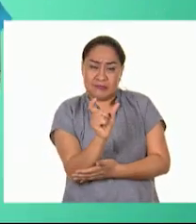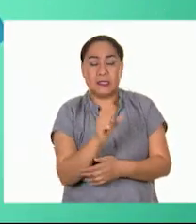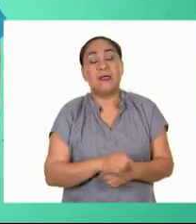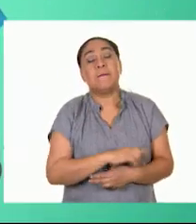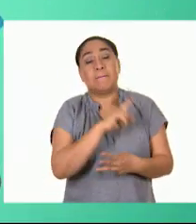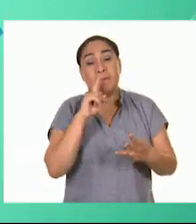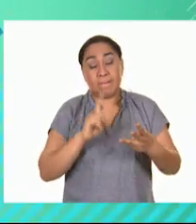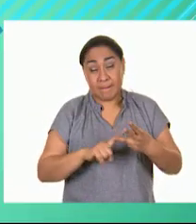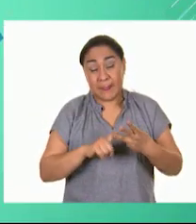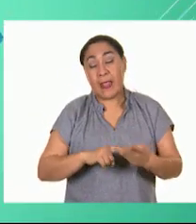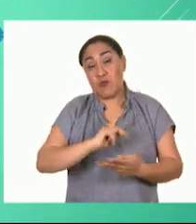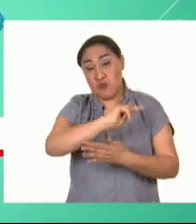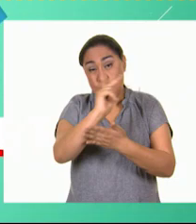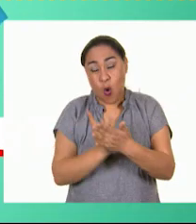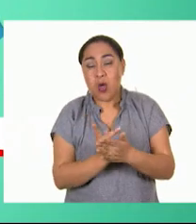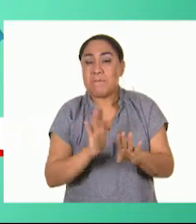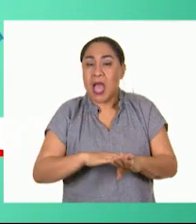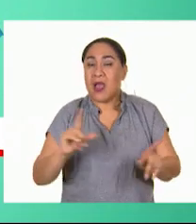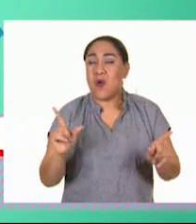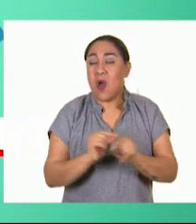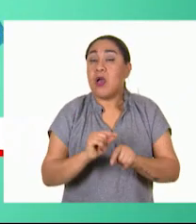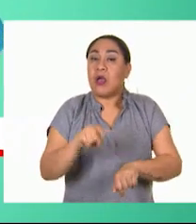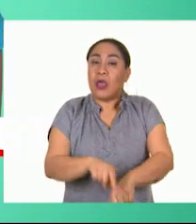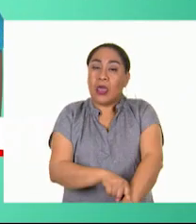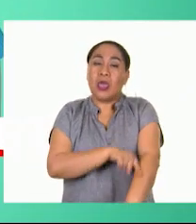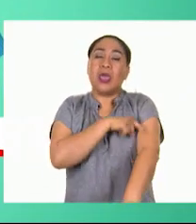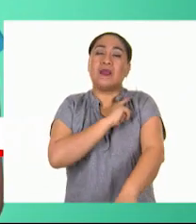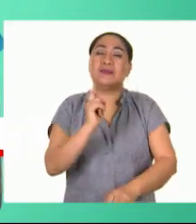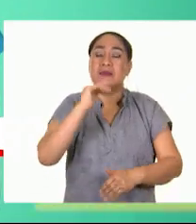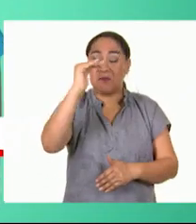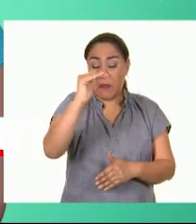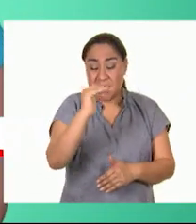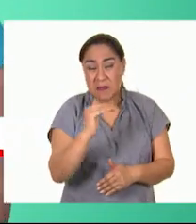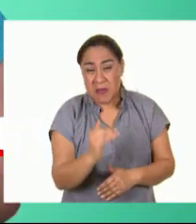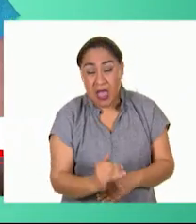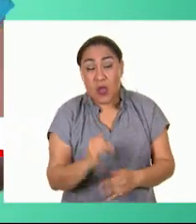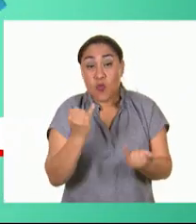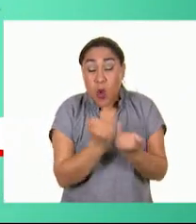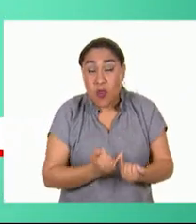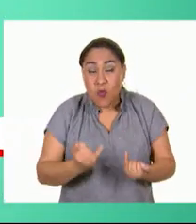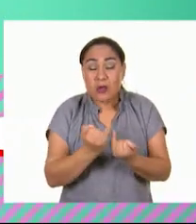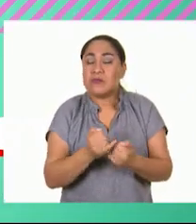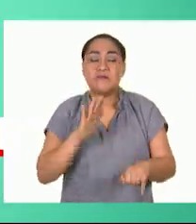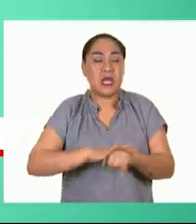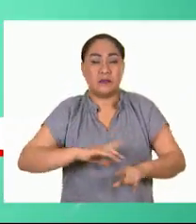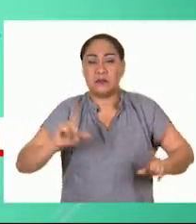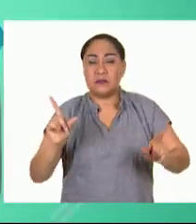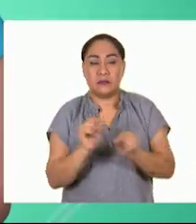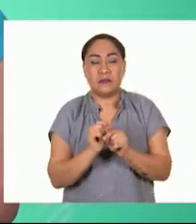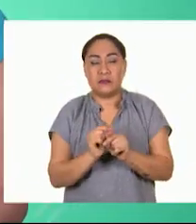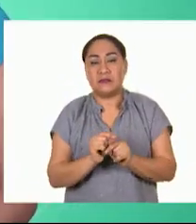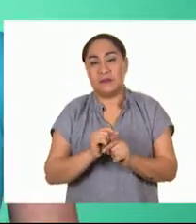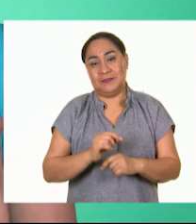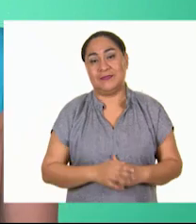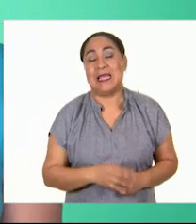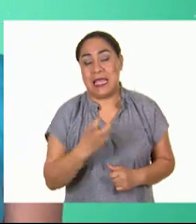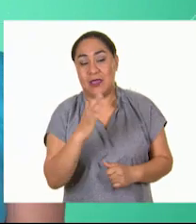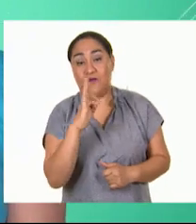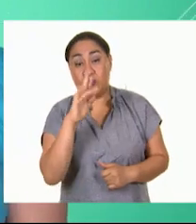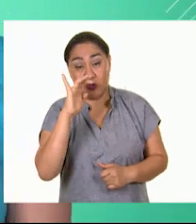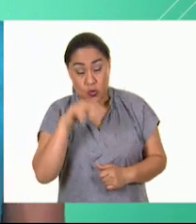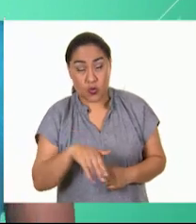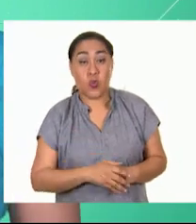porque el programa es menos largo una vez que identificamos instrucciones que se repiten y las definimos como una función.